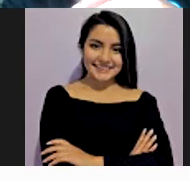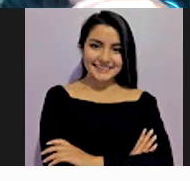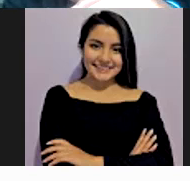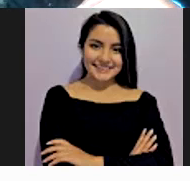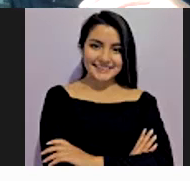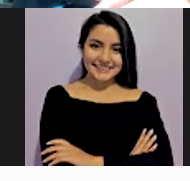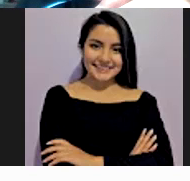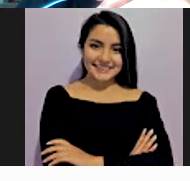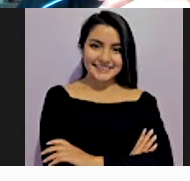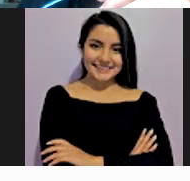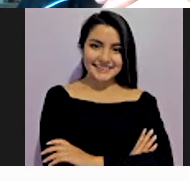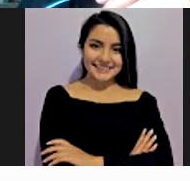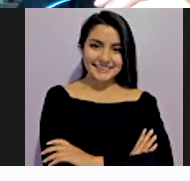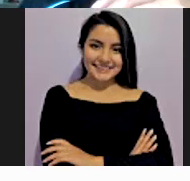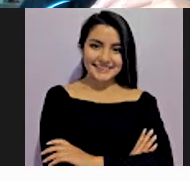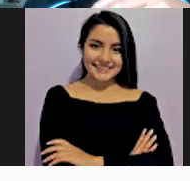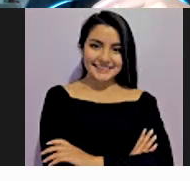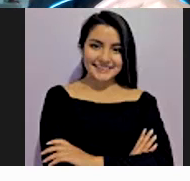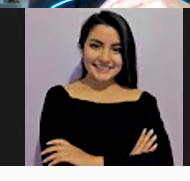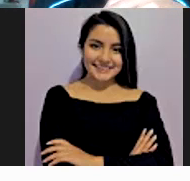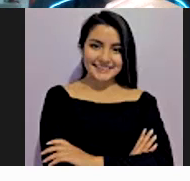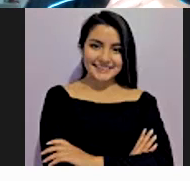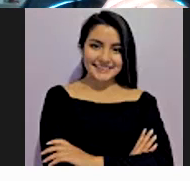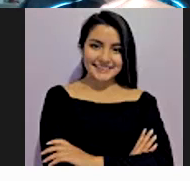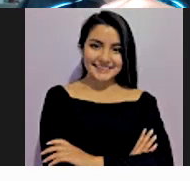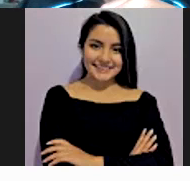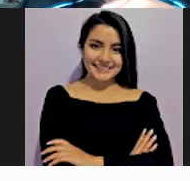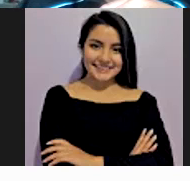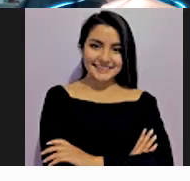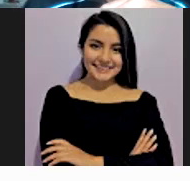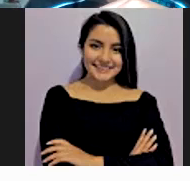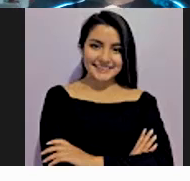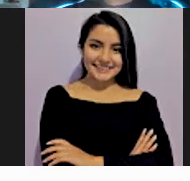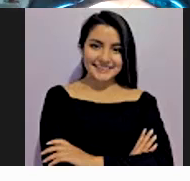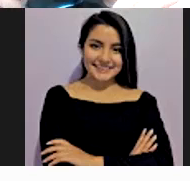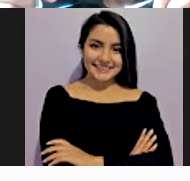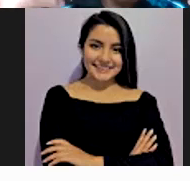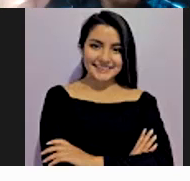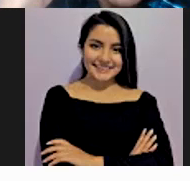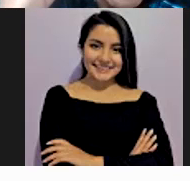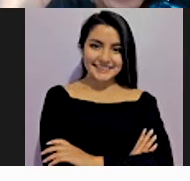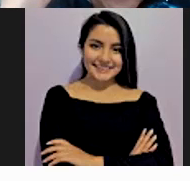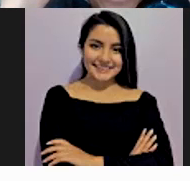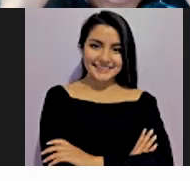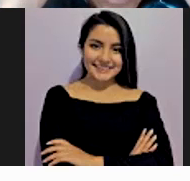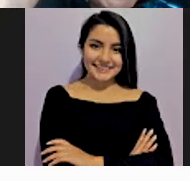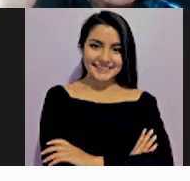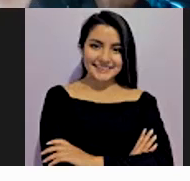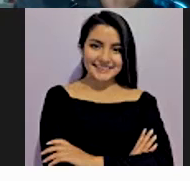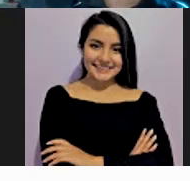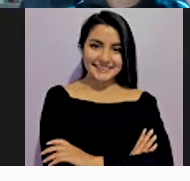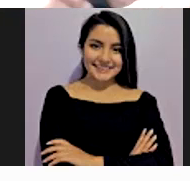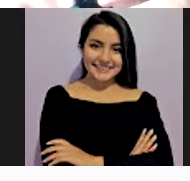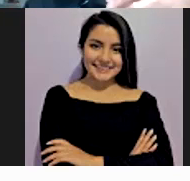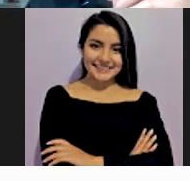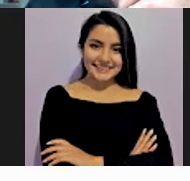ahí tenemos chance de despapallarnos así, acordarnos lo que nosotros hemos aprendido, ¿no? Y usted ha aprendido. Vamos